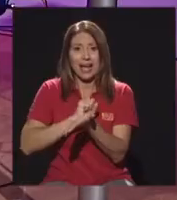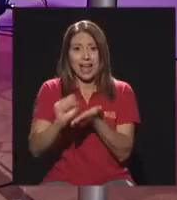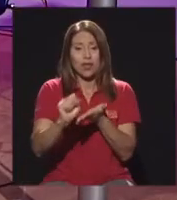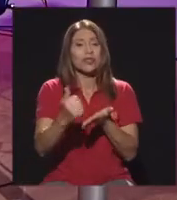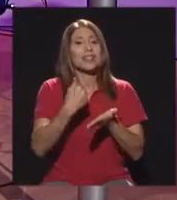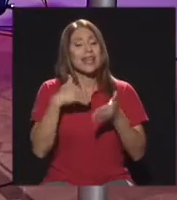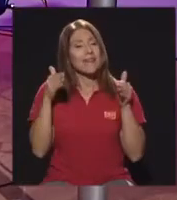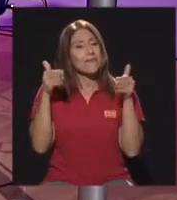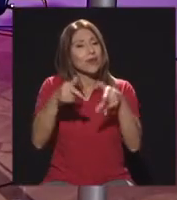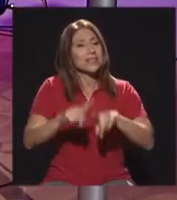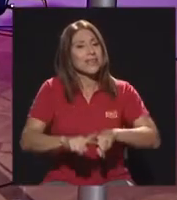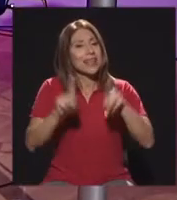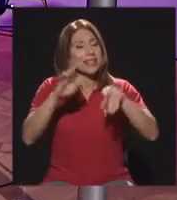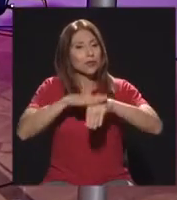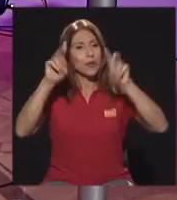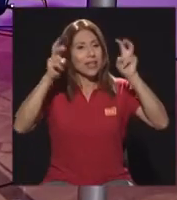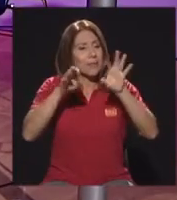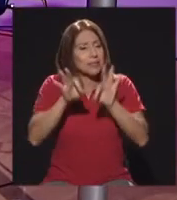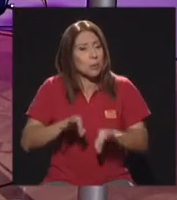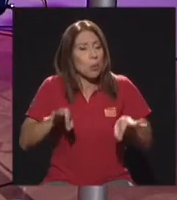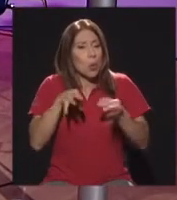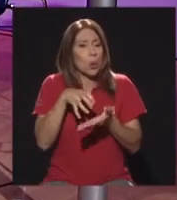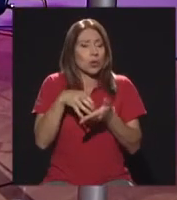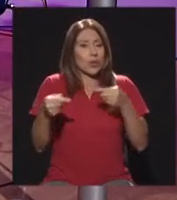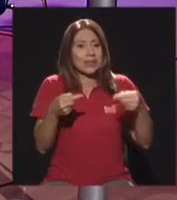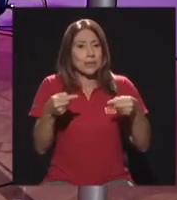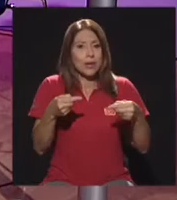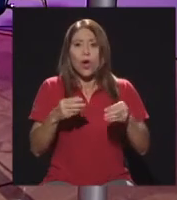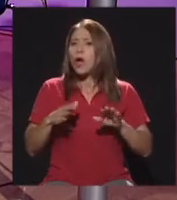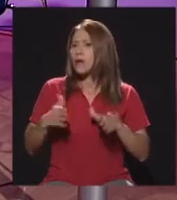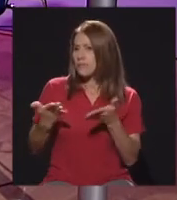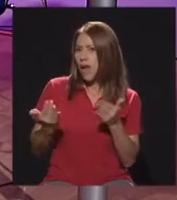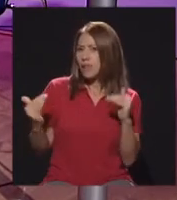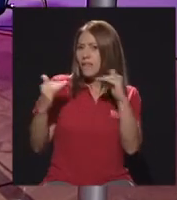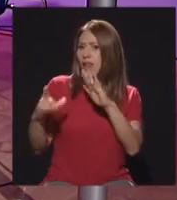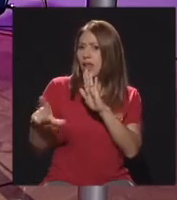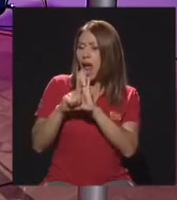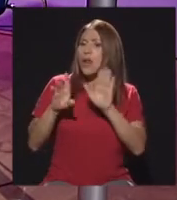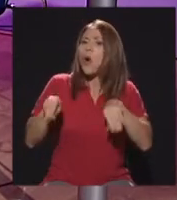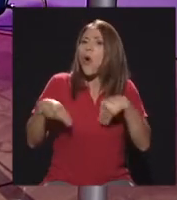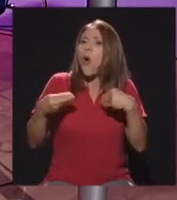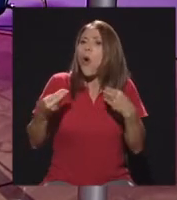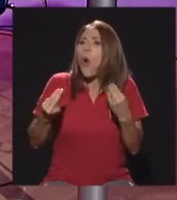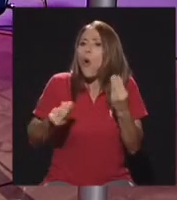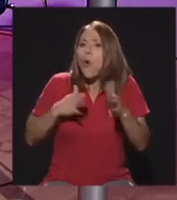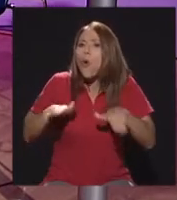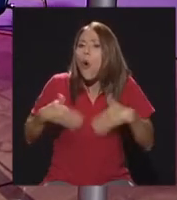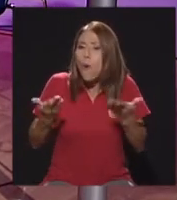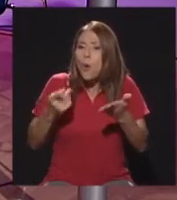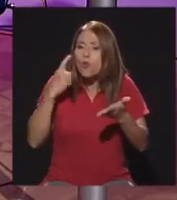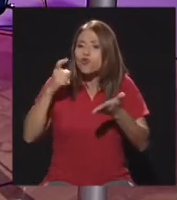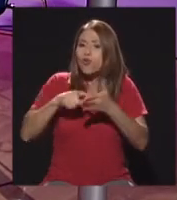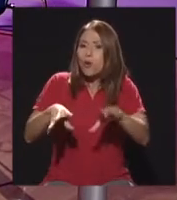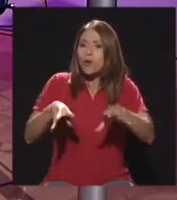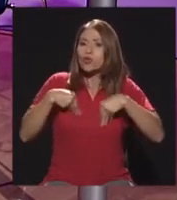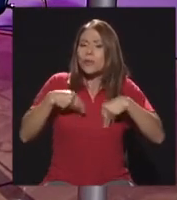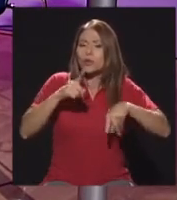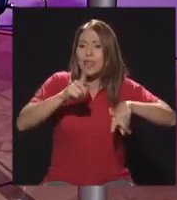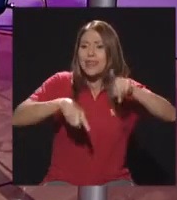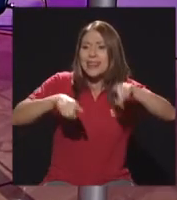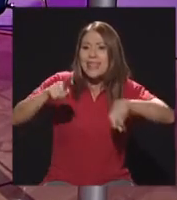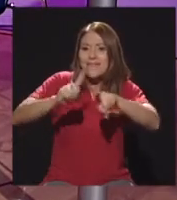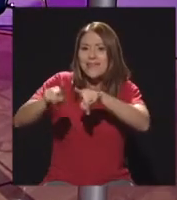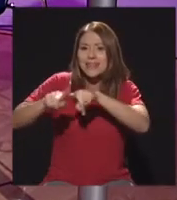como resolvemos en términos legales esa diversidad y que tendrían que hacer nuestros legisladores para que